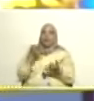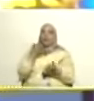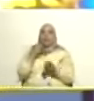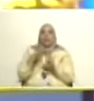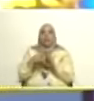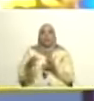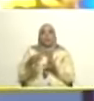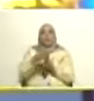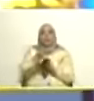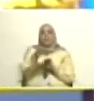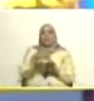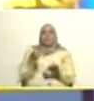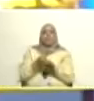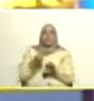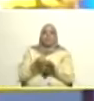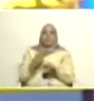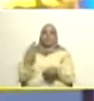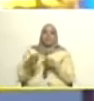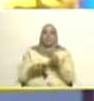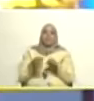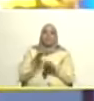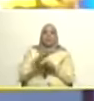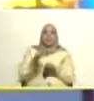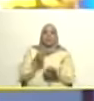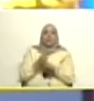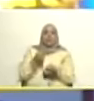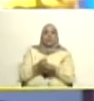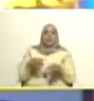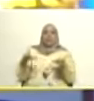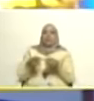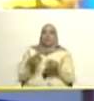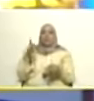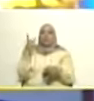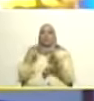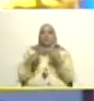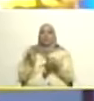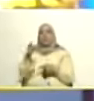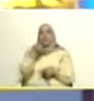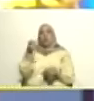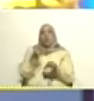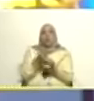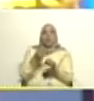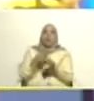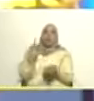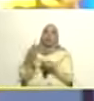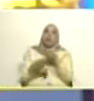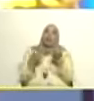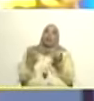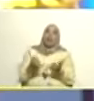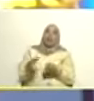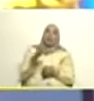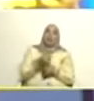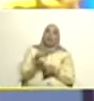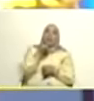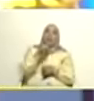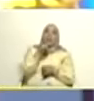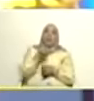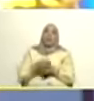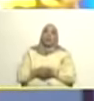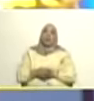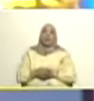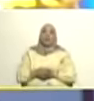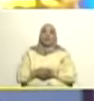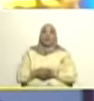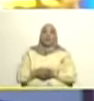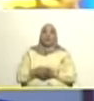en el municipio Piar, en Upata. Todo el equipo de aluminio se abocó a esto junto con el Ministerio de Minas y la idea, presidente, es que